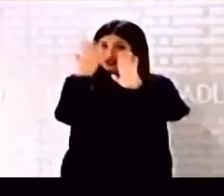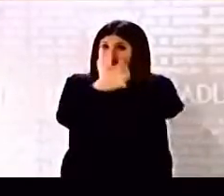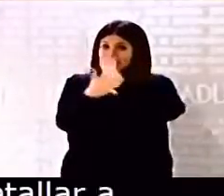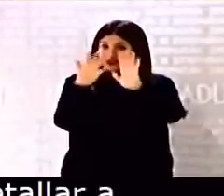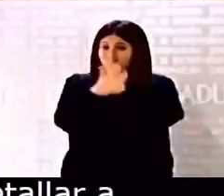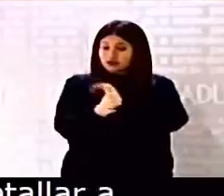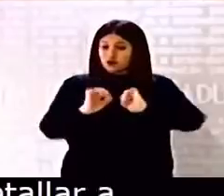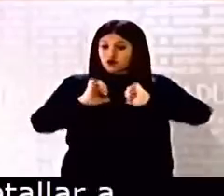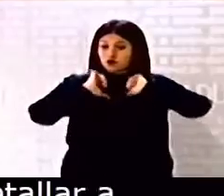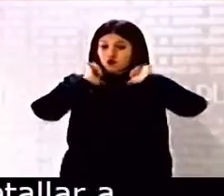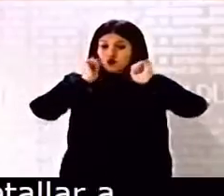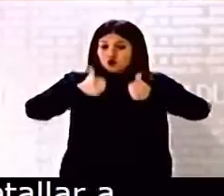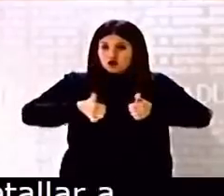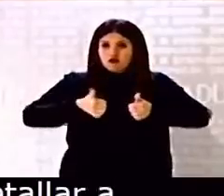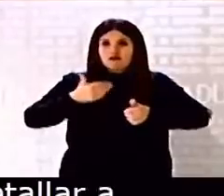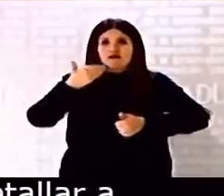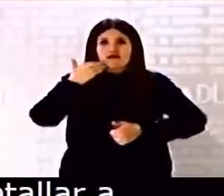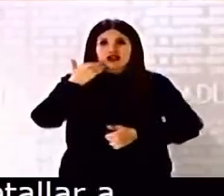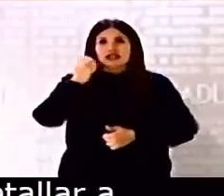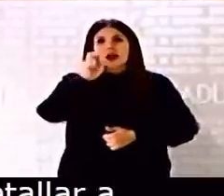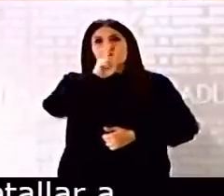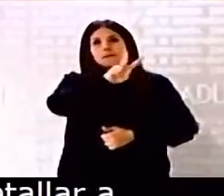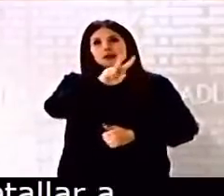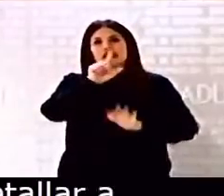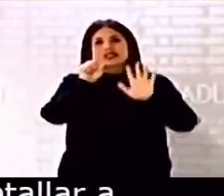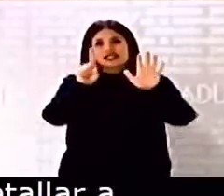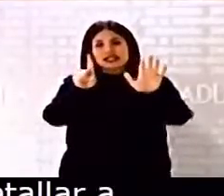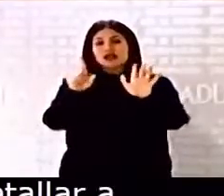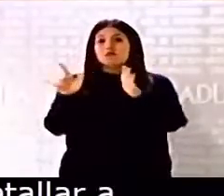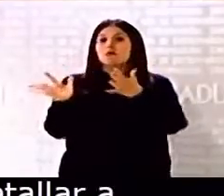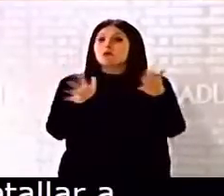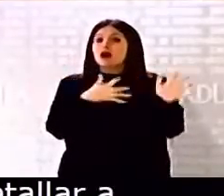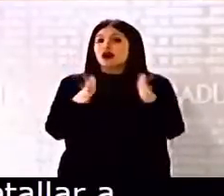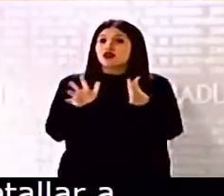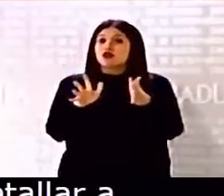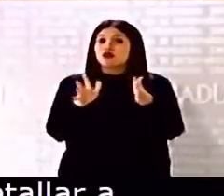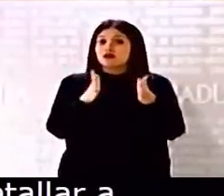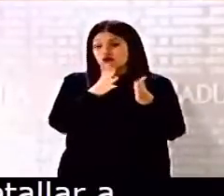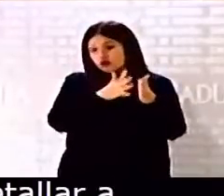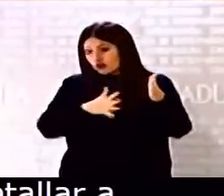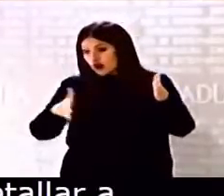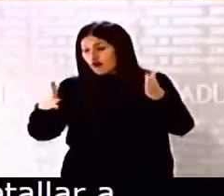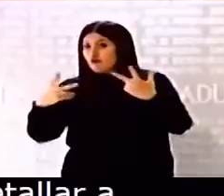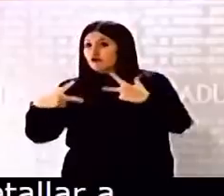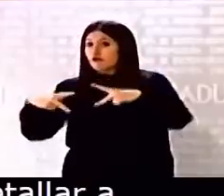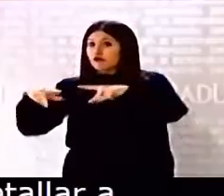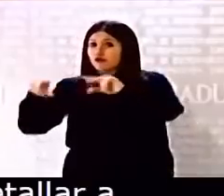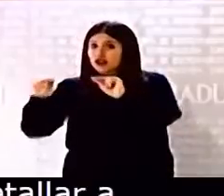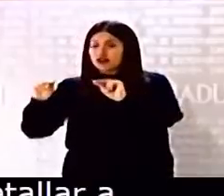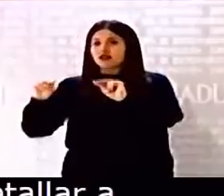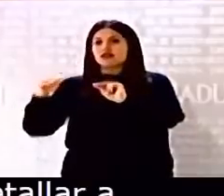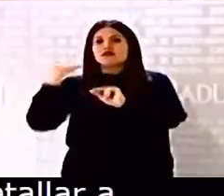comenzarán a aplicarse el día 26 de marzo y finalizarán el día 9 de